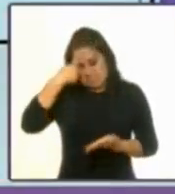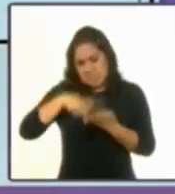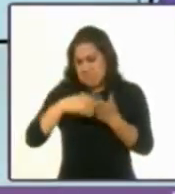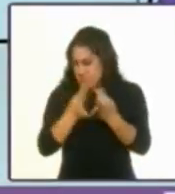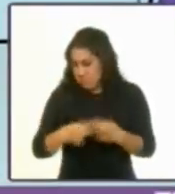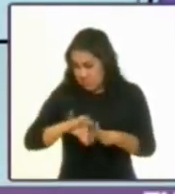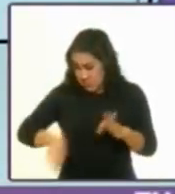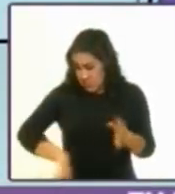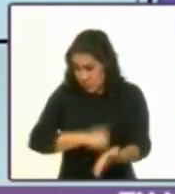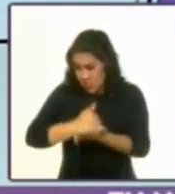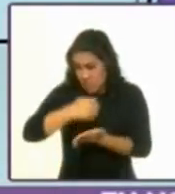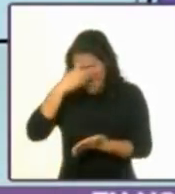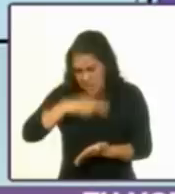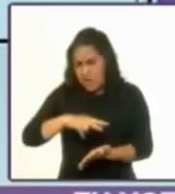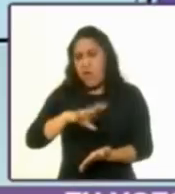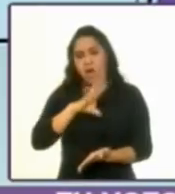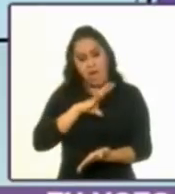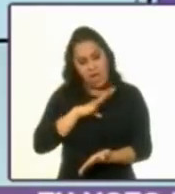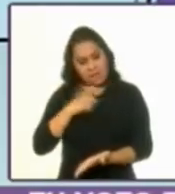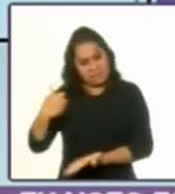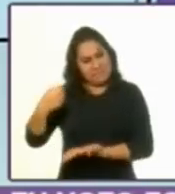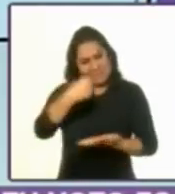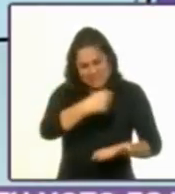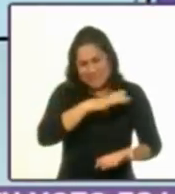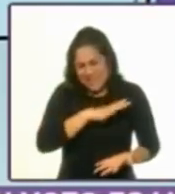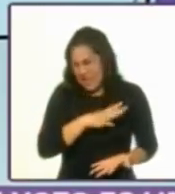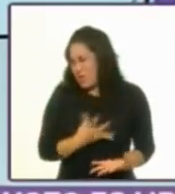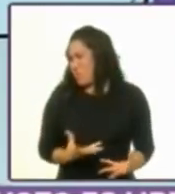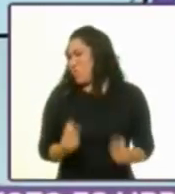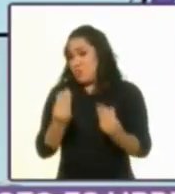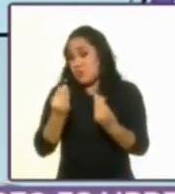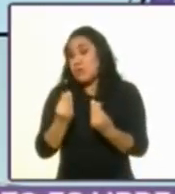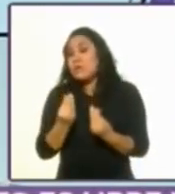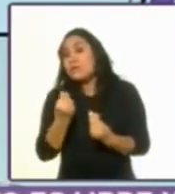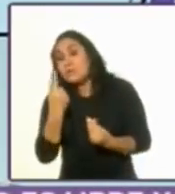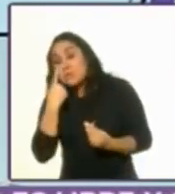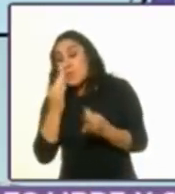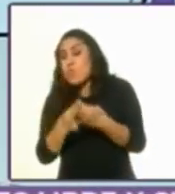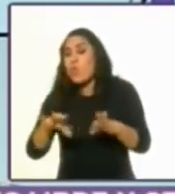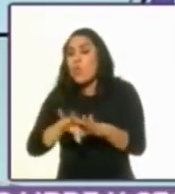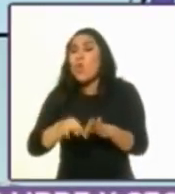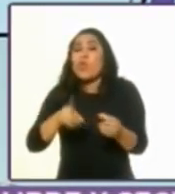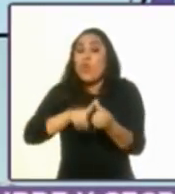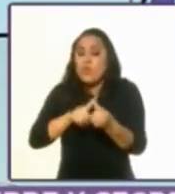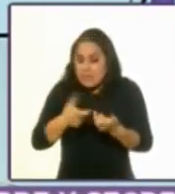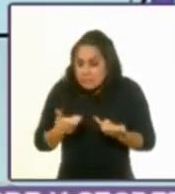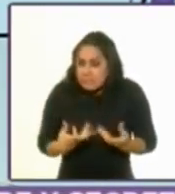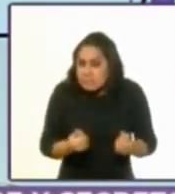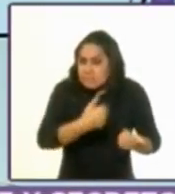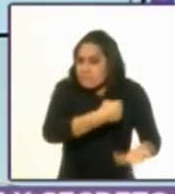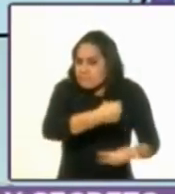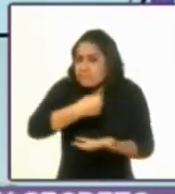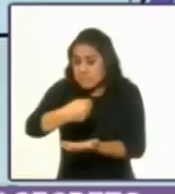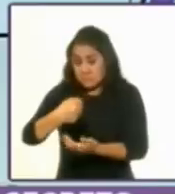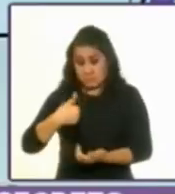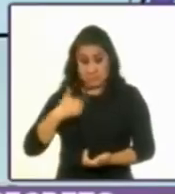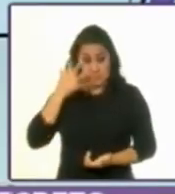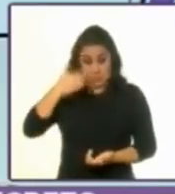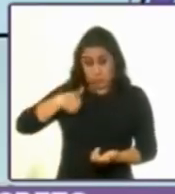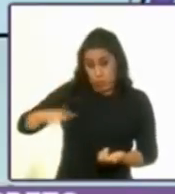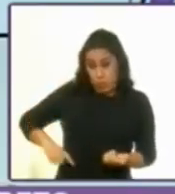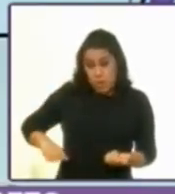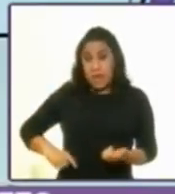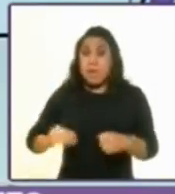ciudad de mexico tiene recursos y tiene muchos lo importante aquí es saber gastar estos recursos en mi gobierno no habrá incremento de